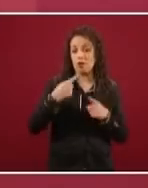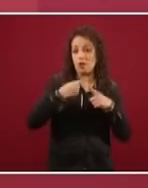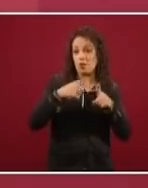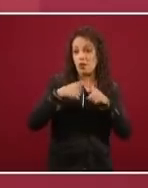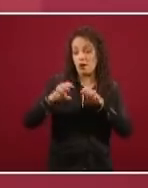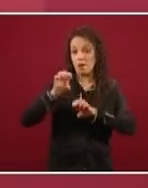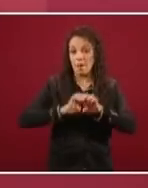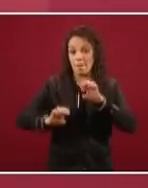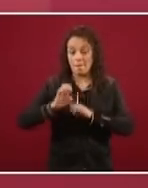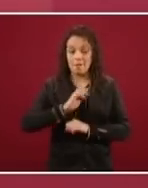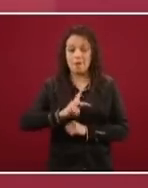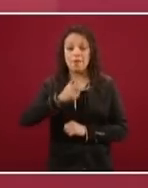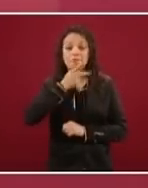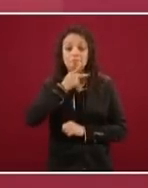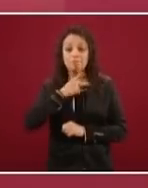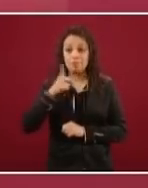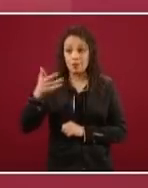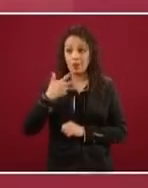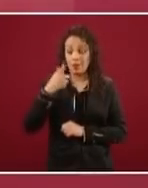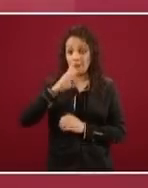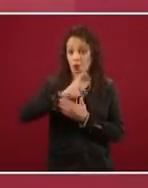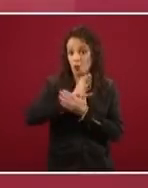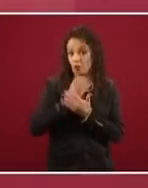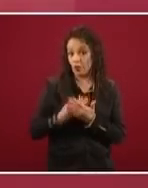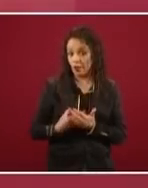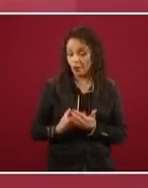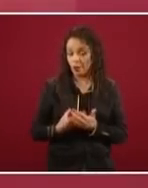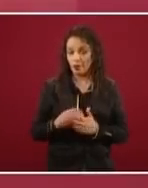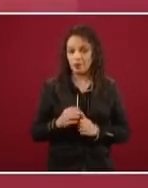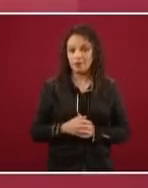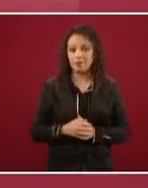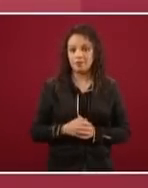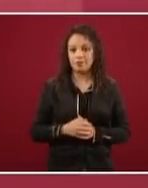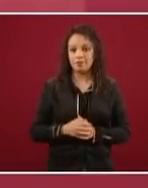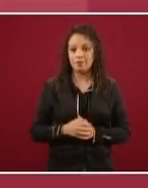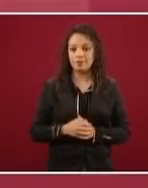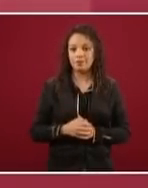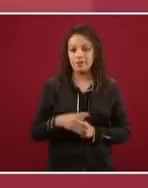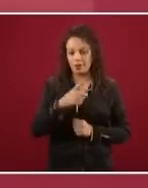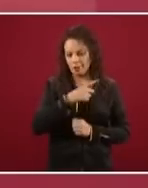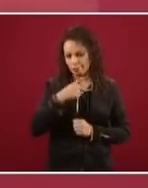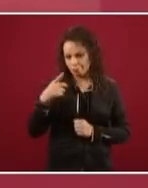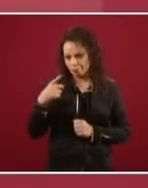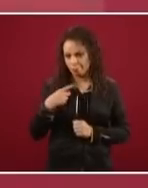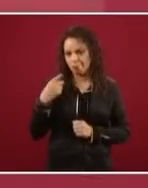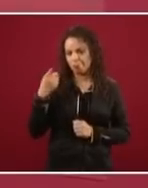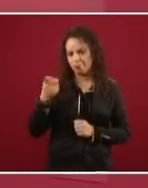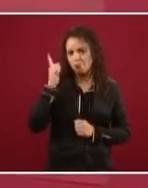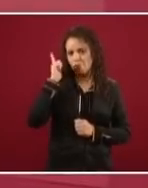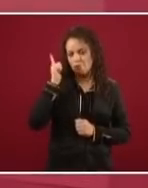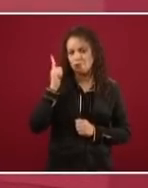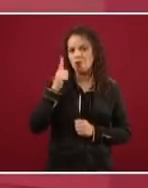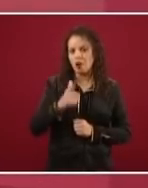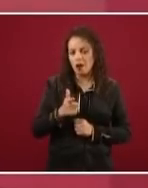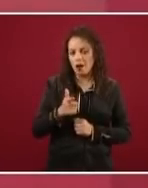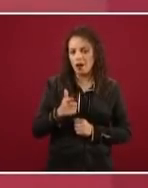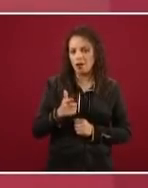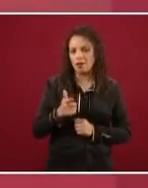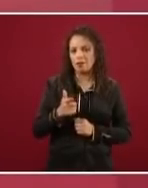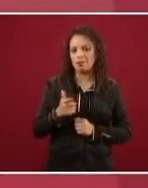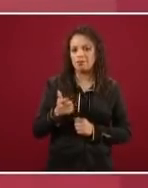tienen los contratos e inviertan se apliquen